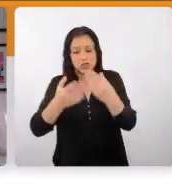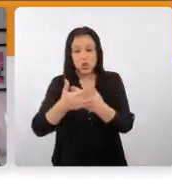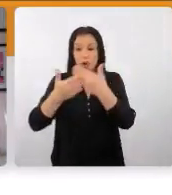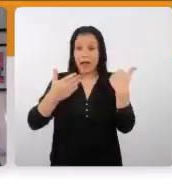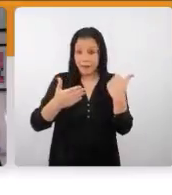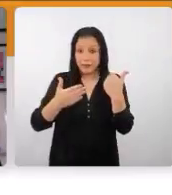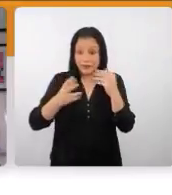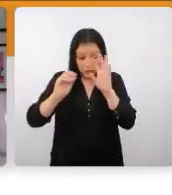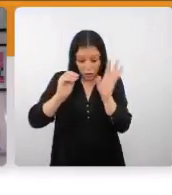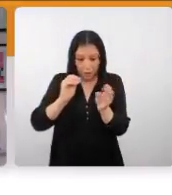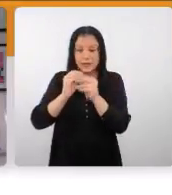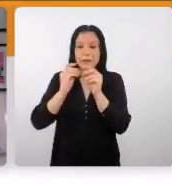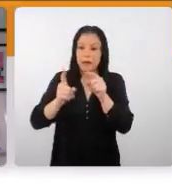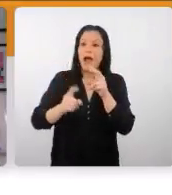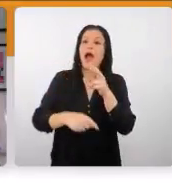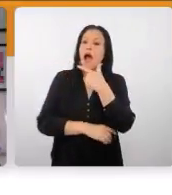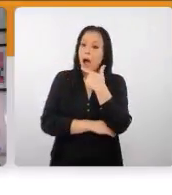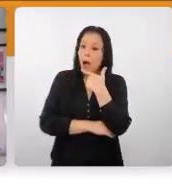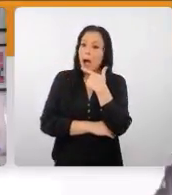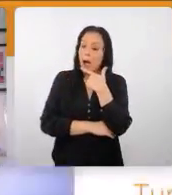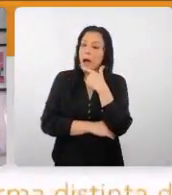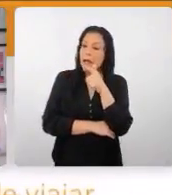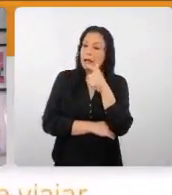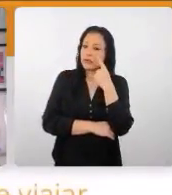les fue, qué les llamó la atención, qué les gustó.